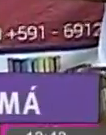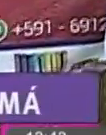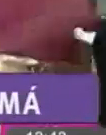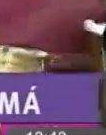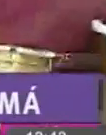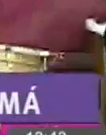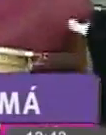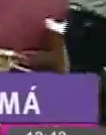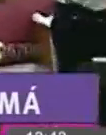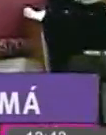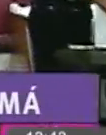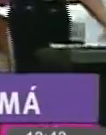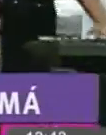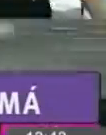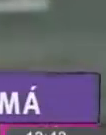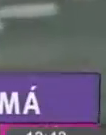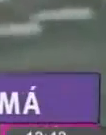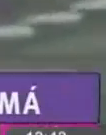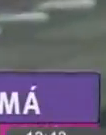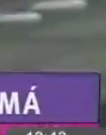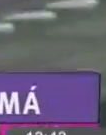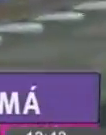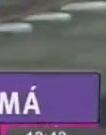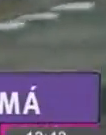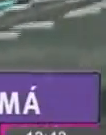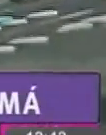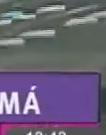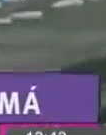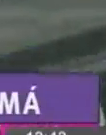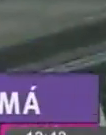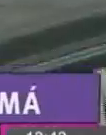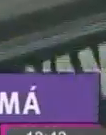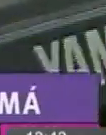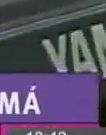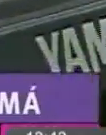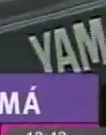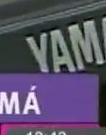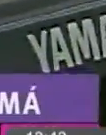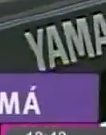tenemos también. Yo siento que mi mamá sigue otro.